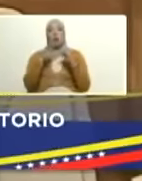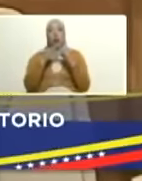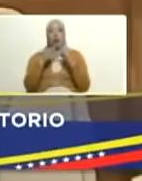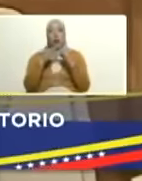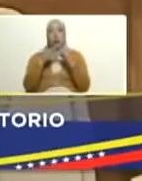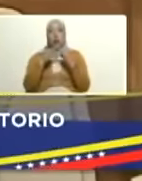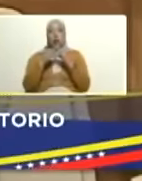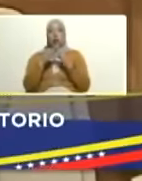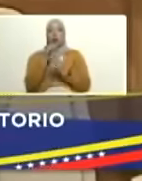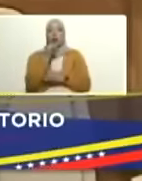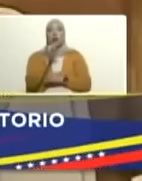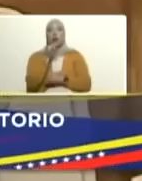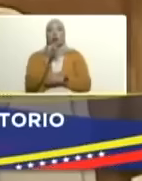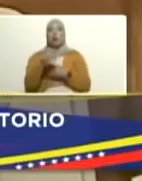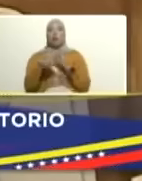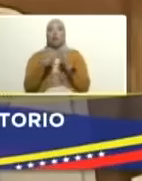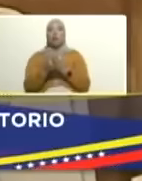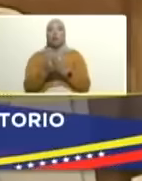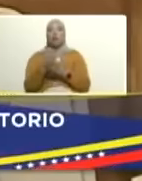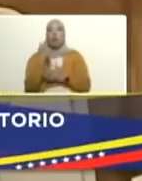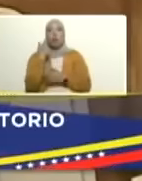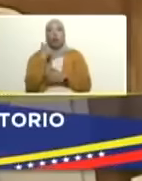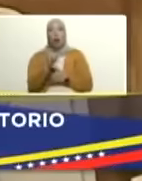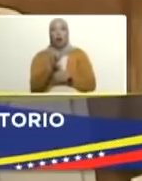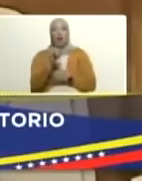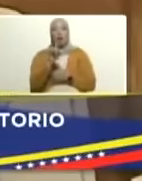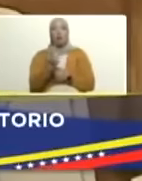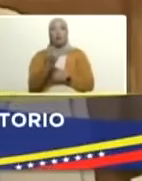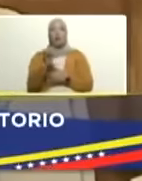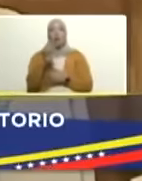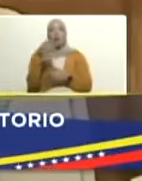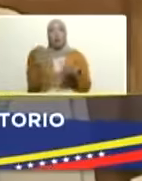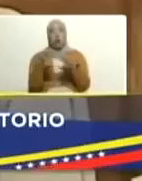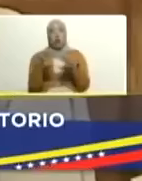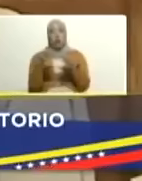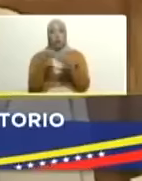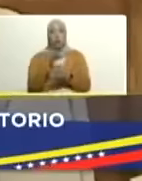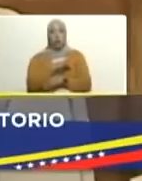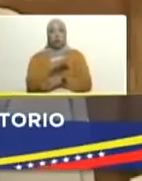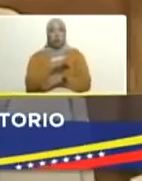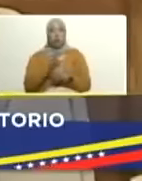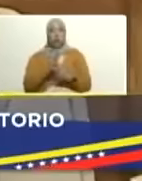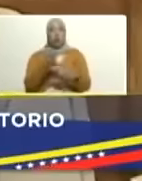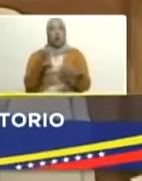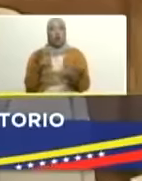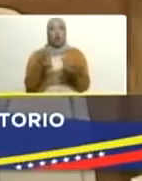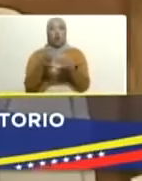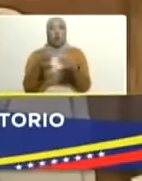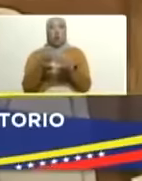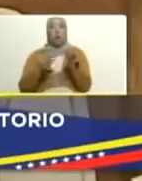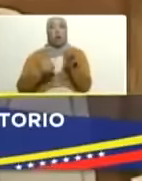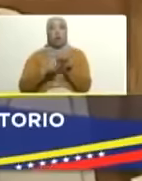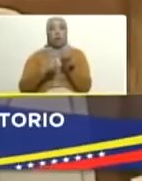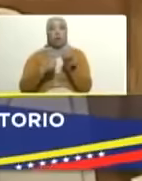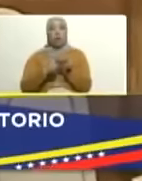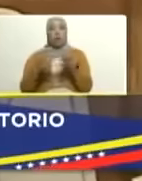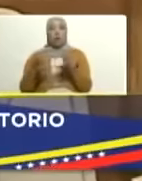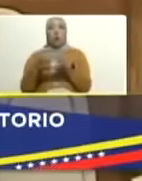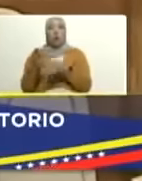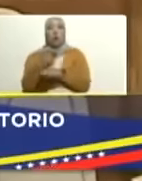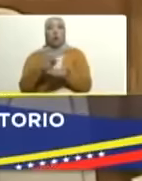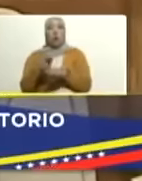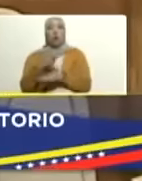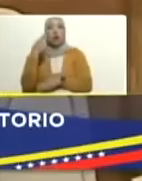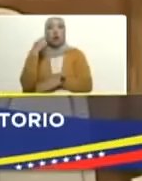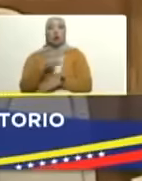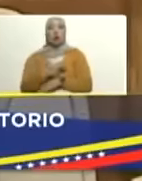de Miraflores, en condición de su delegación. De la delegación a quien usted depositó